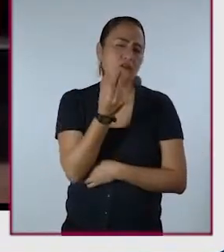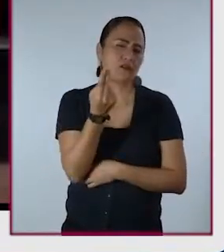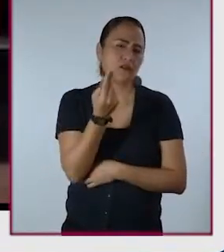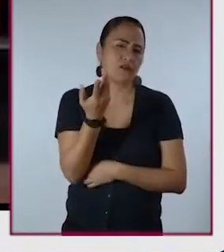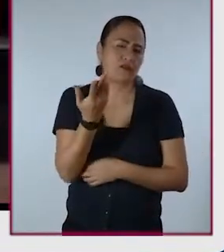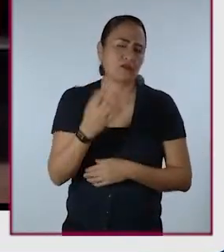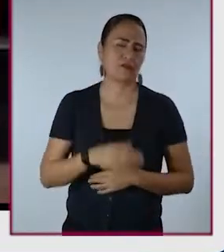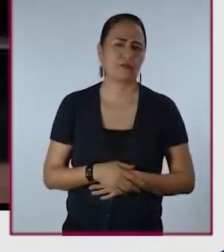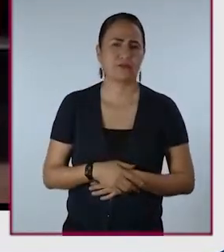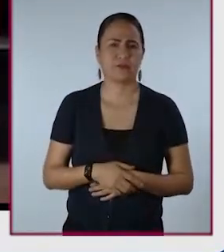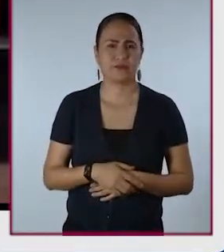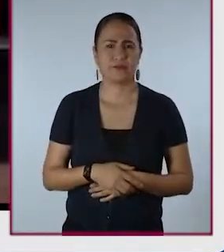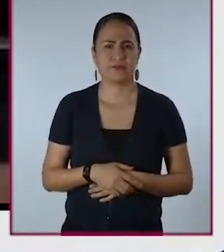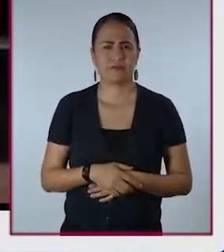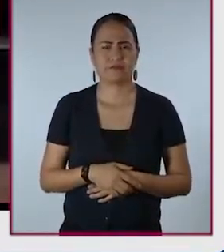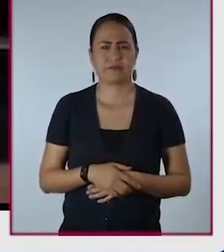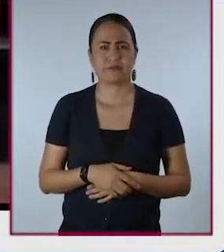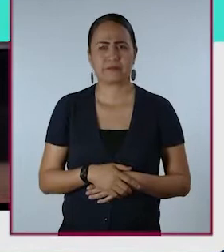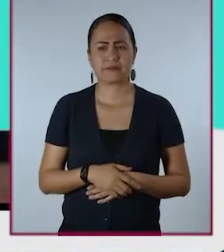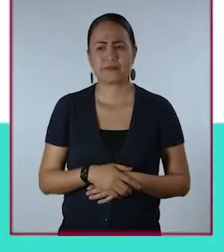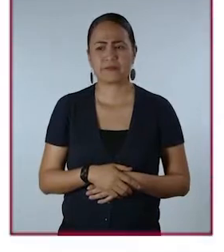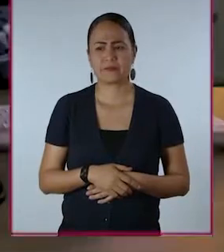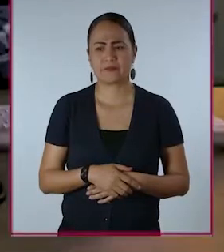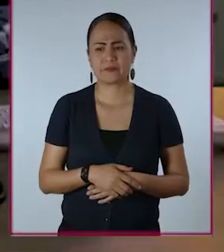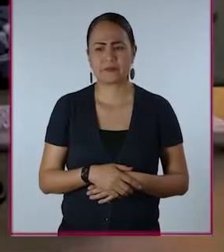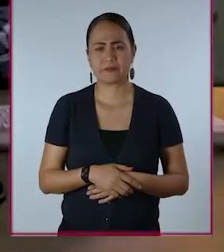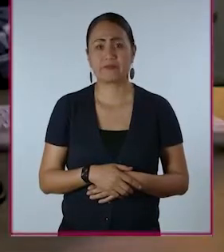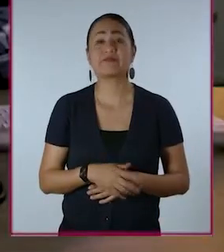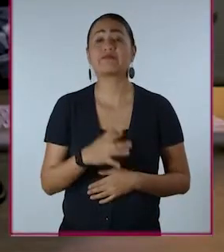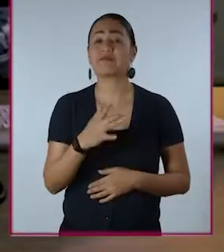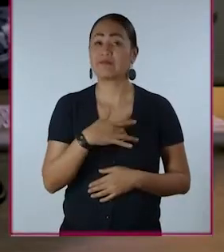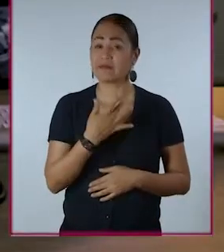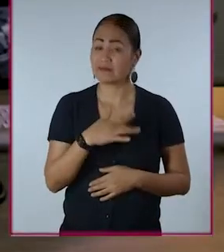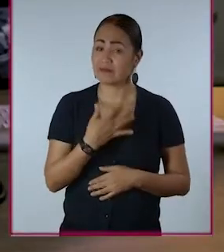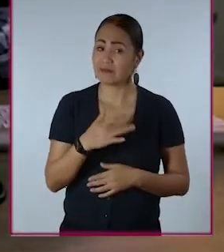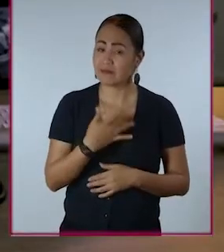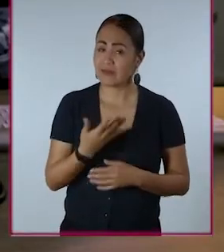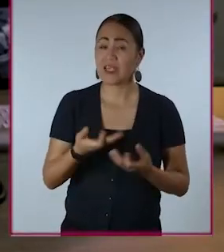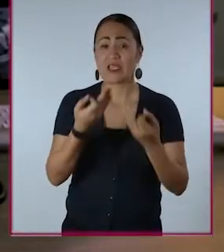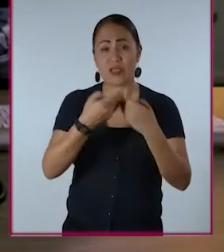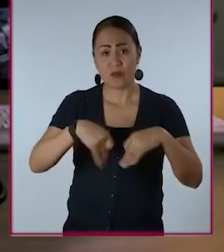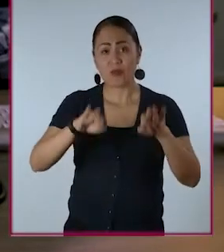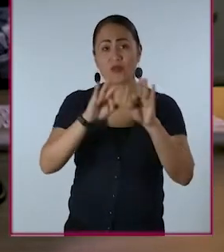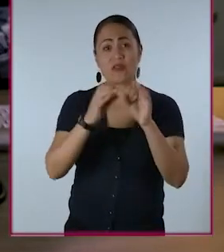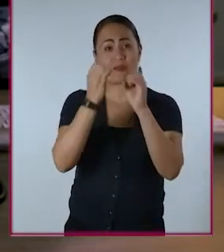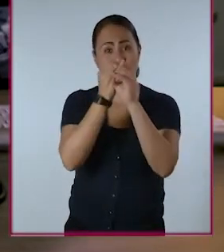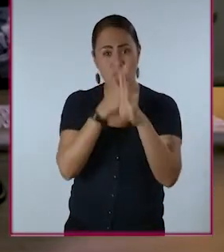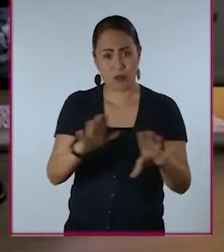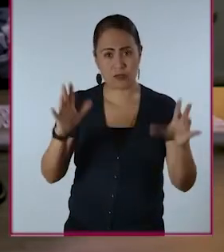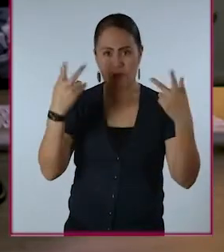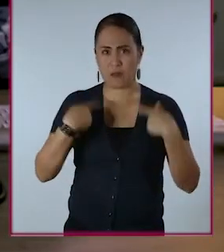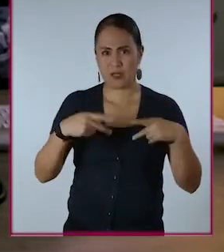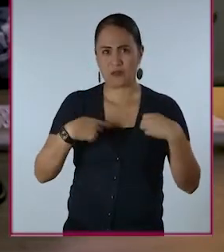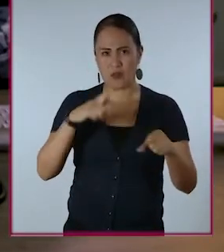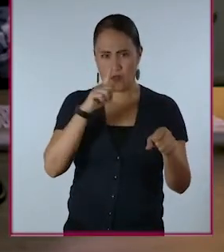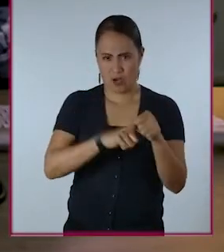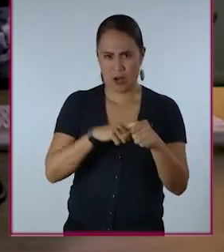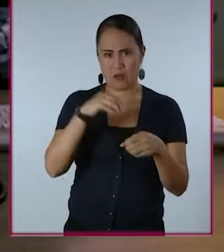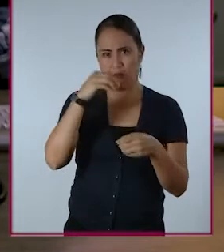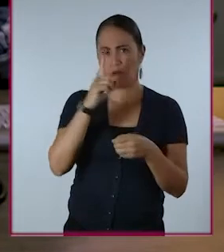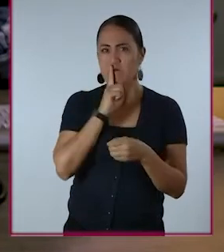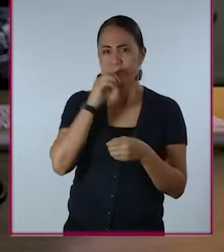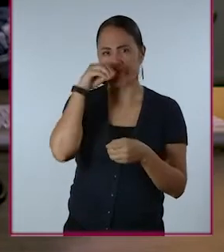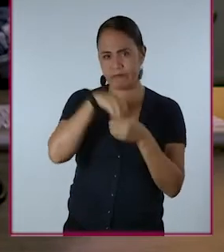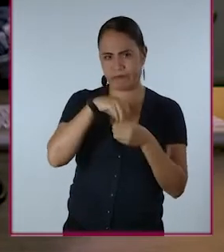un cometido, ¿no? Una función. ¿Qué tal lo relevante que es conservar información personal y confidencial?